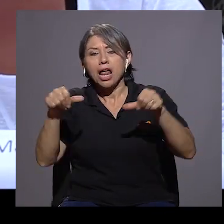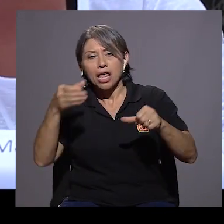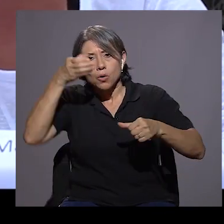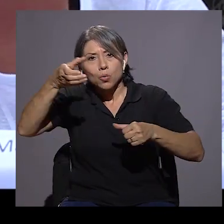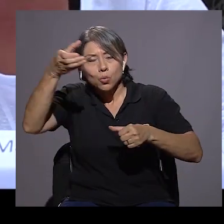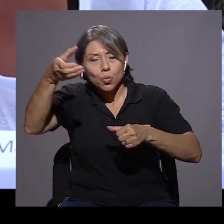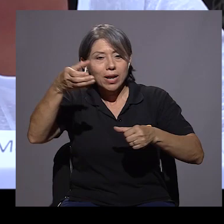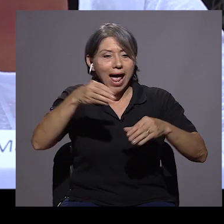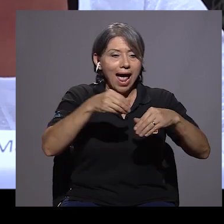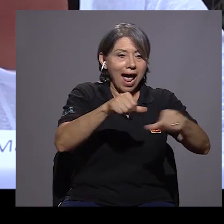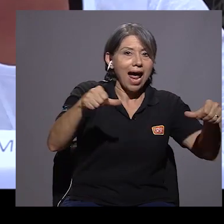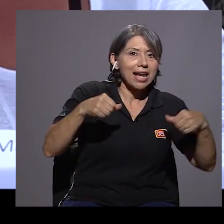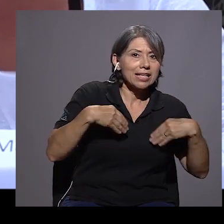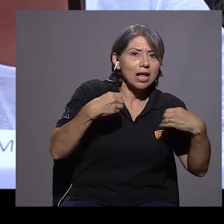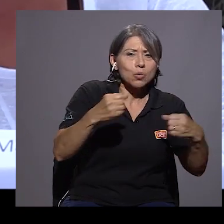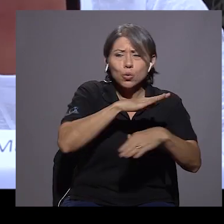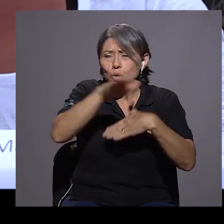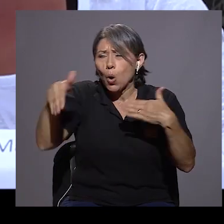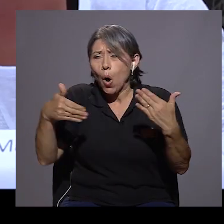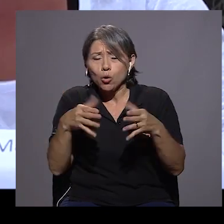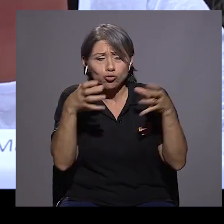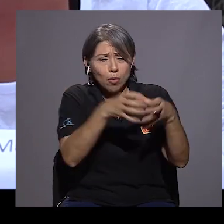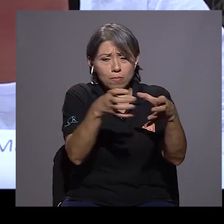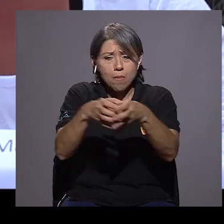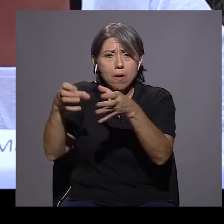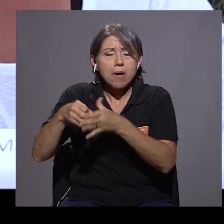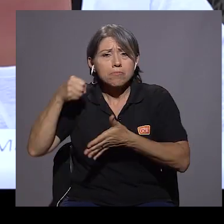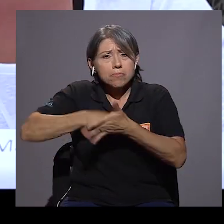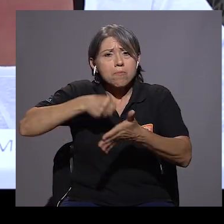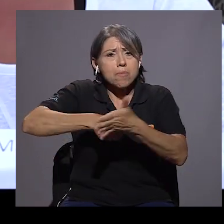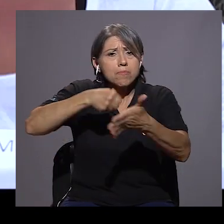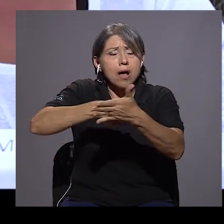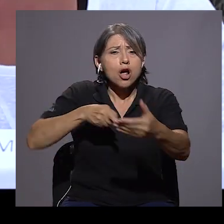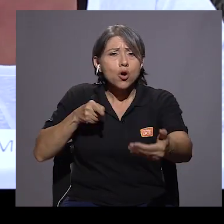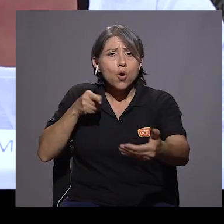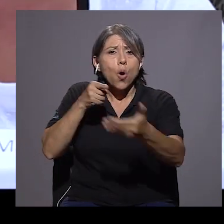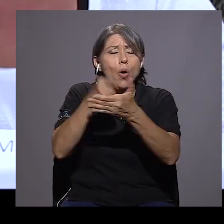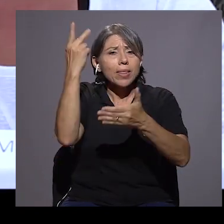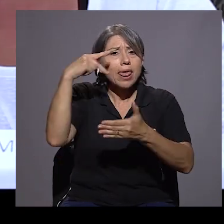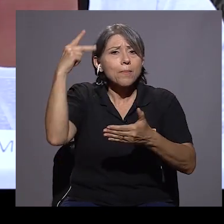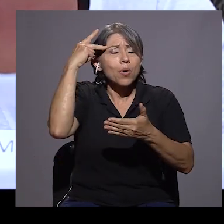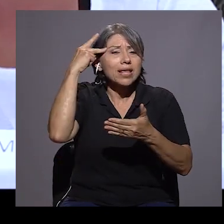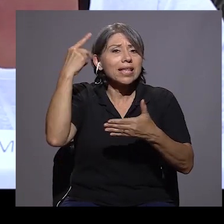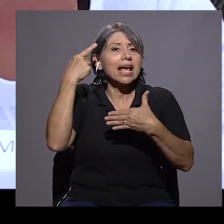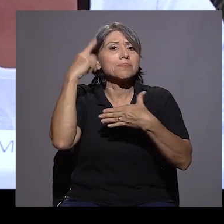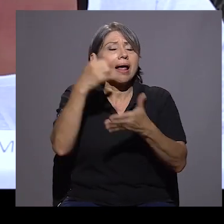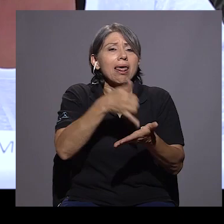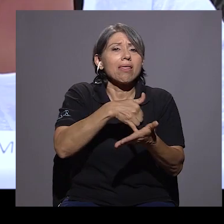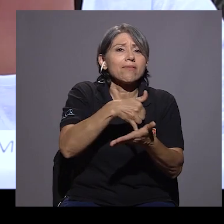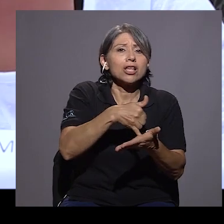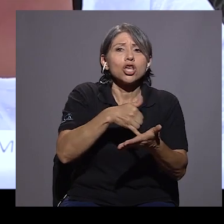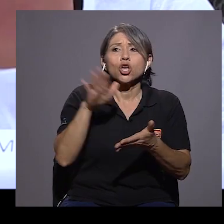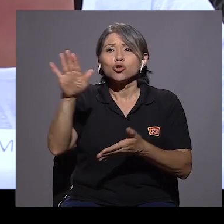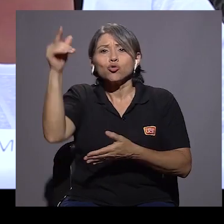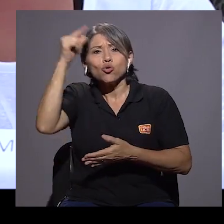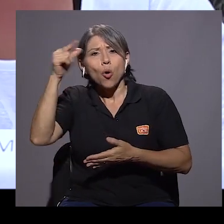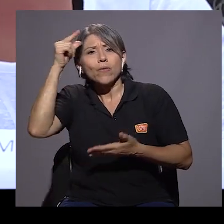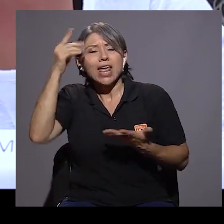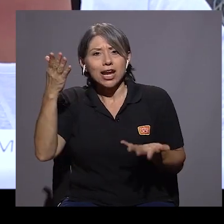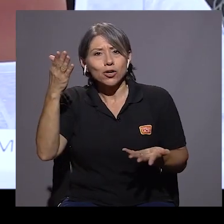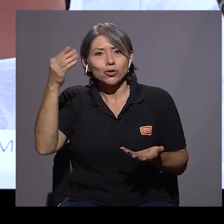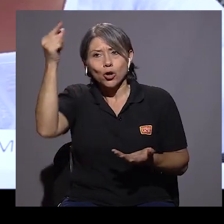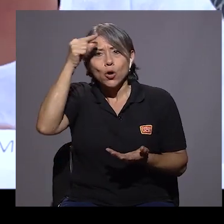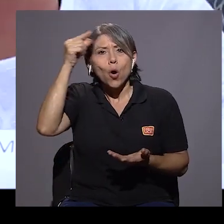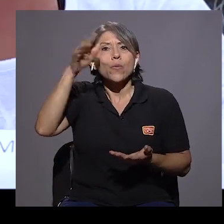y los sectores trabajadores de toda la región están saliendo a luchar en contra de políticas de precarización que sus gobiernos, lacayos